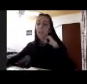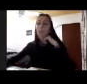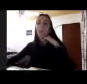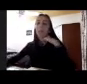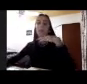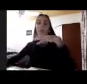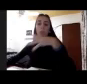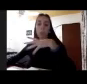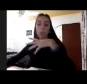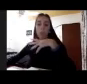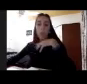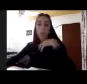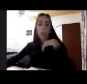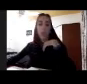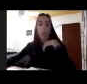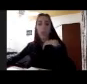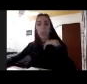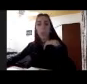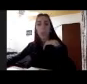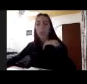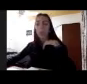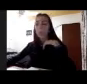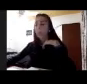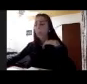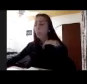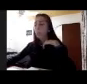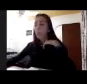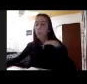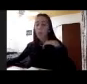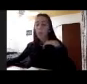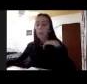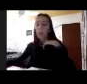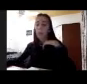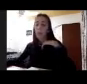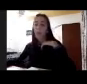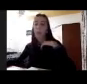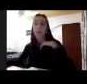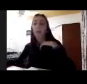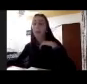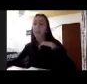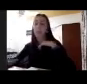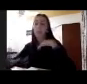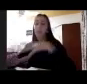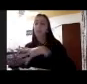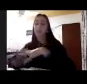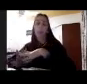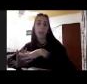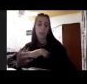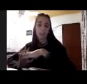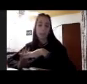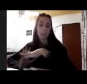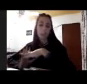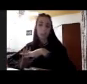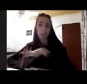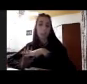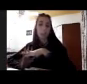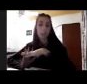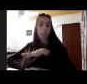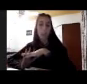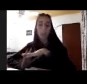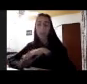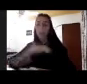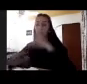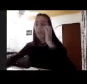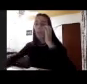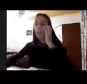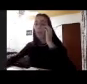espacio, digamos, para todos, no excluir, sino más bien incluir y pensar toda la ciudad y habitantes como una